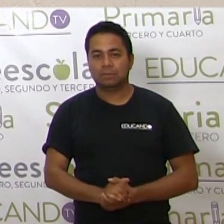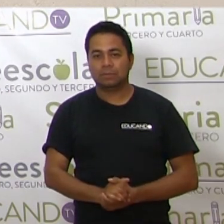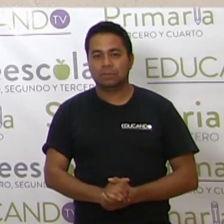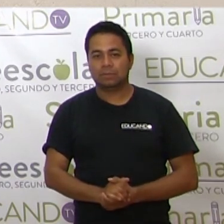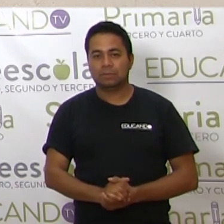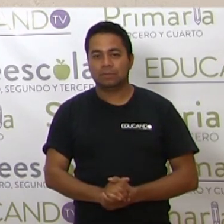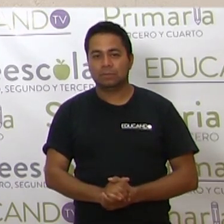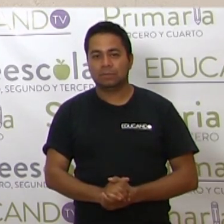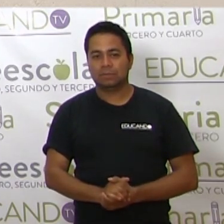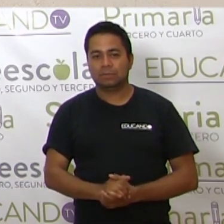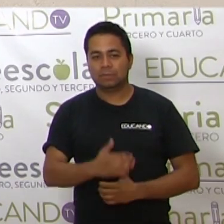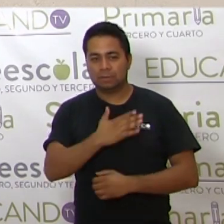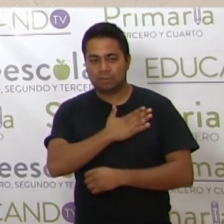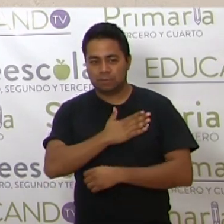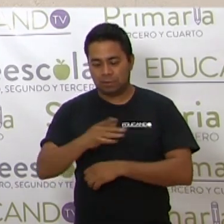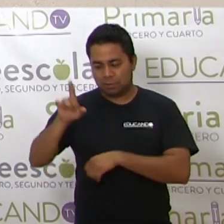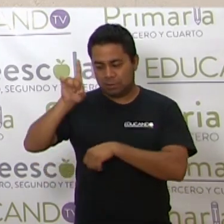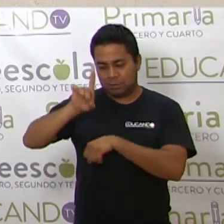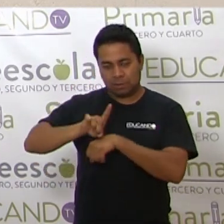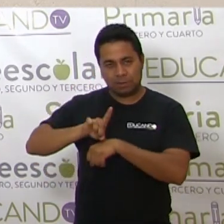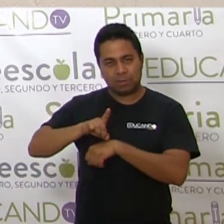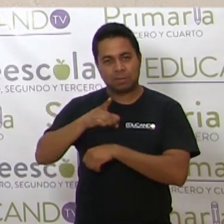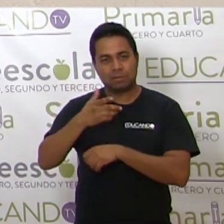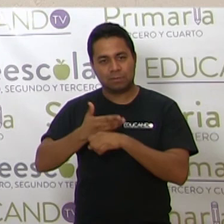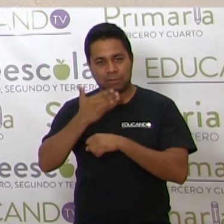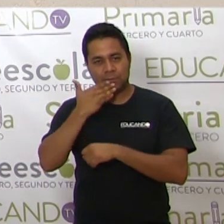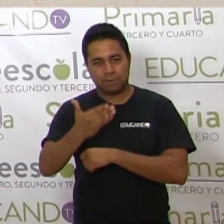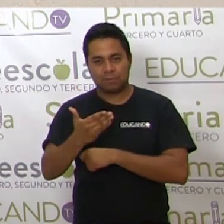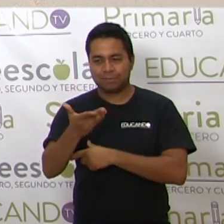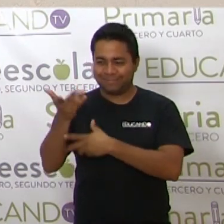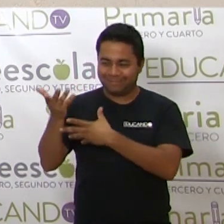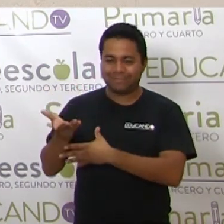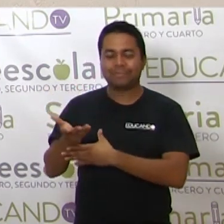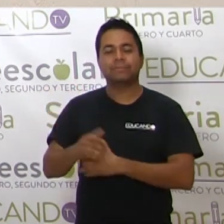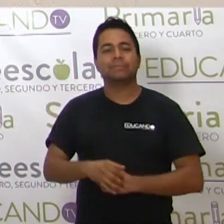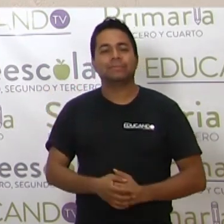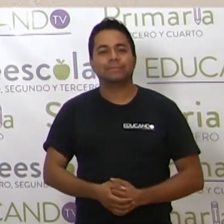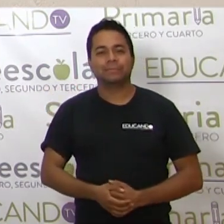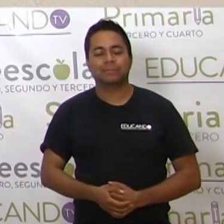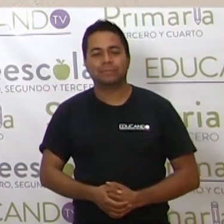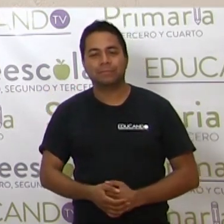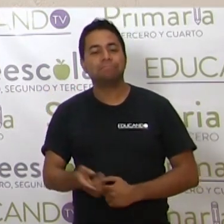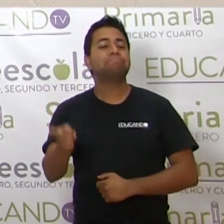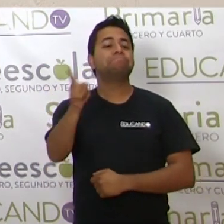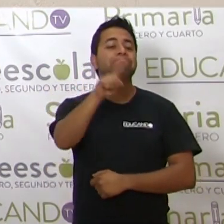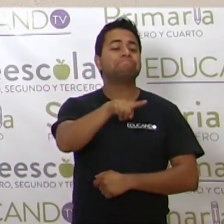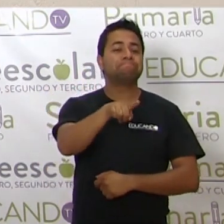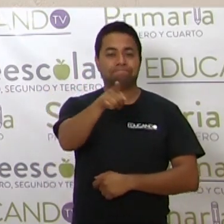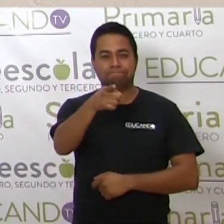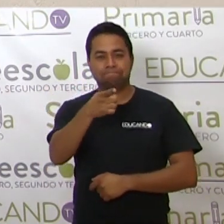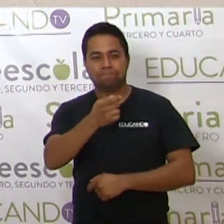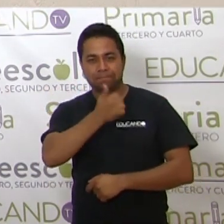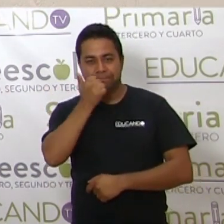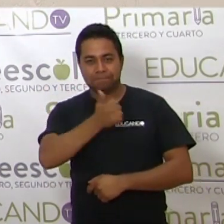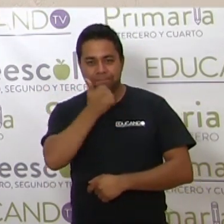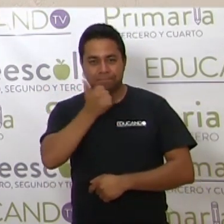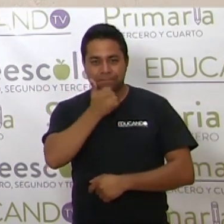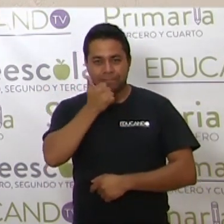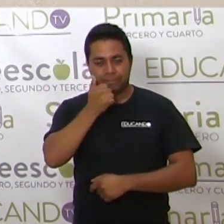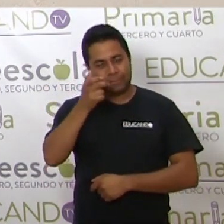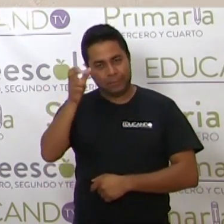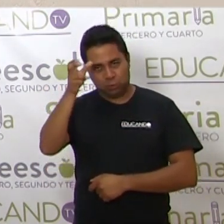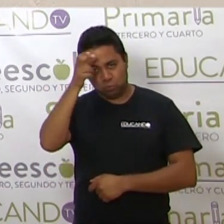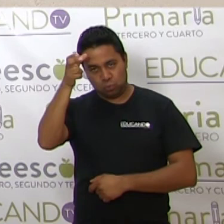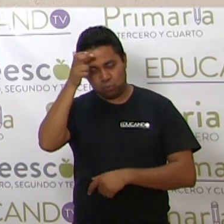muy bien buenos días muy bien carlitos buenos días roger que es nuestro alumno cas nuestro